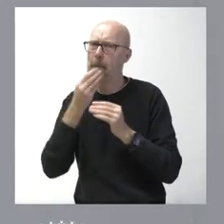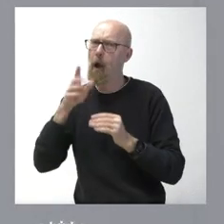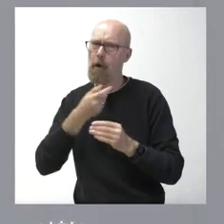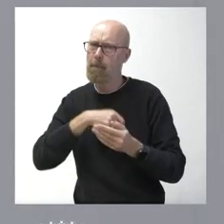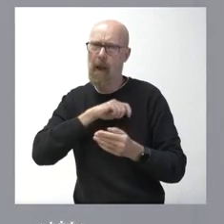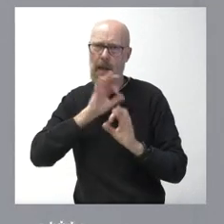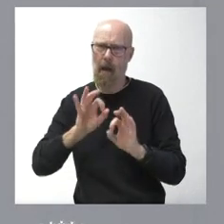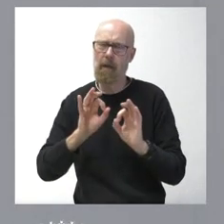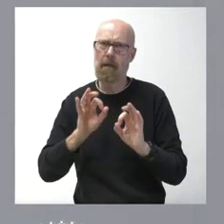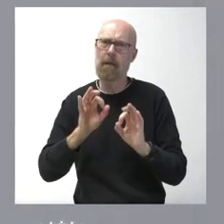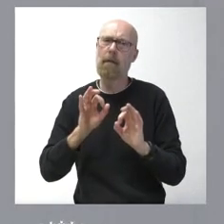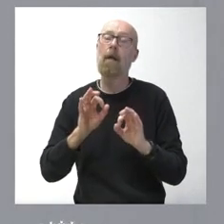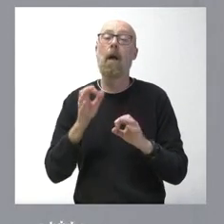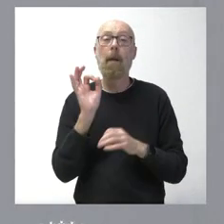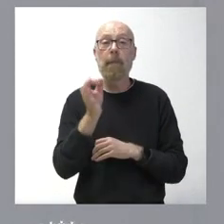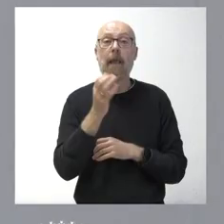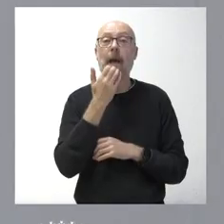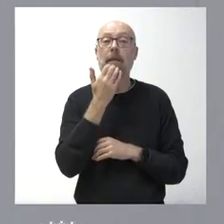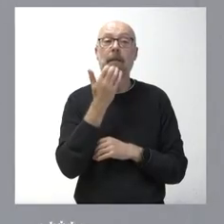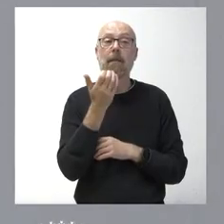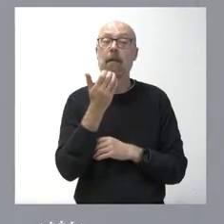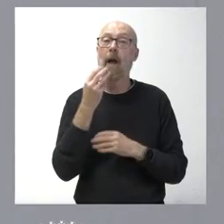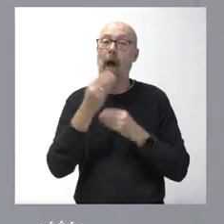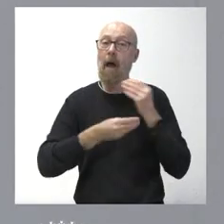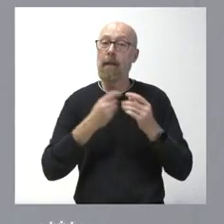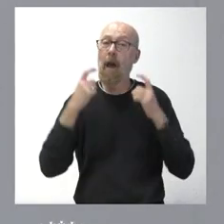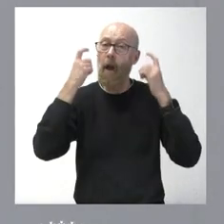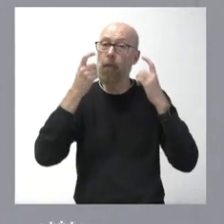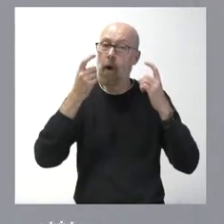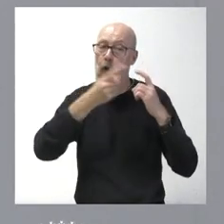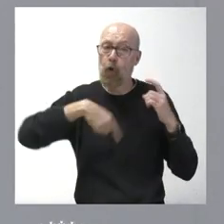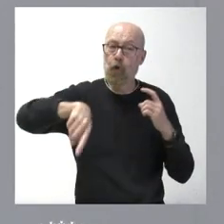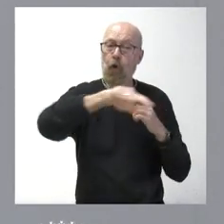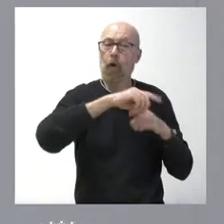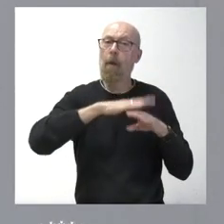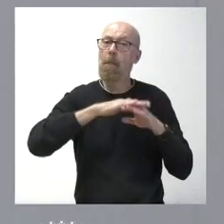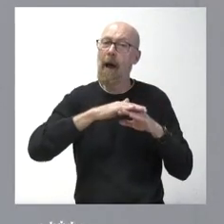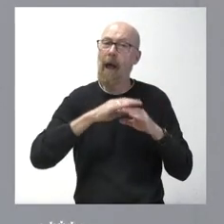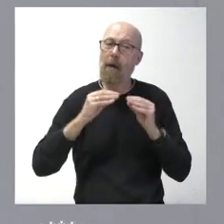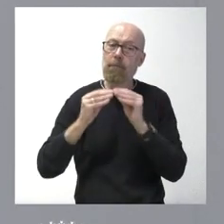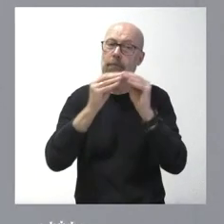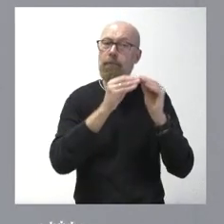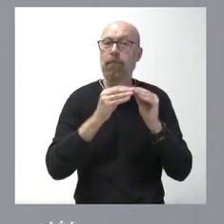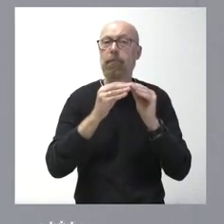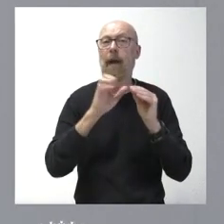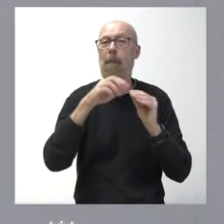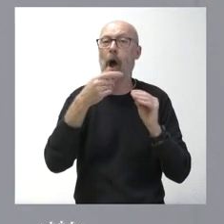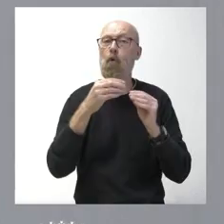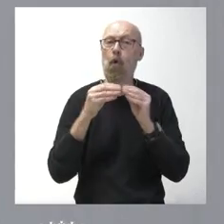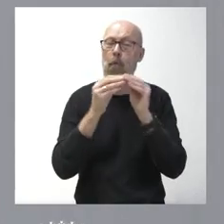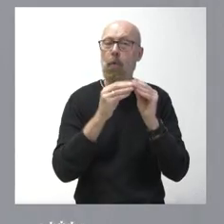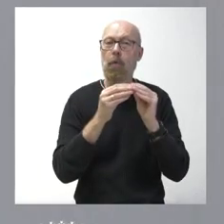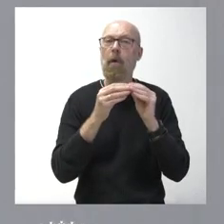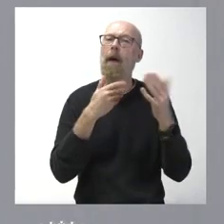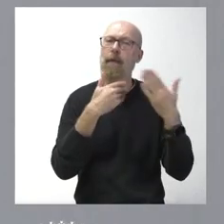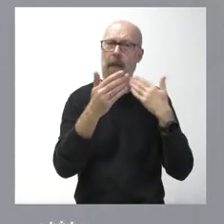hacer un esfuerzo por parte de todos para avanzar hacia una común exe diálogo y el diálogo siempre es bueno y el diálogo entre